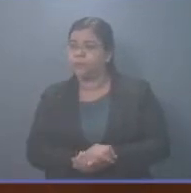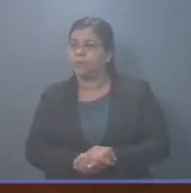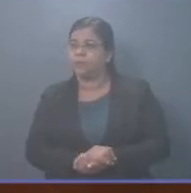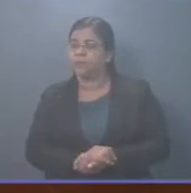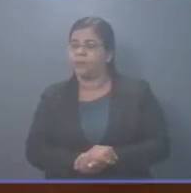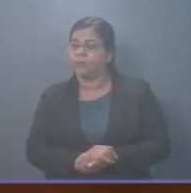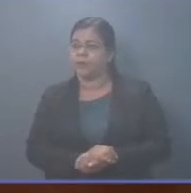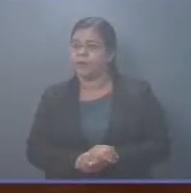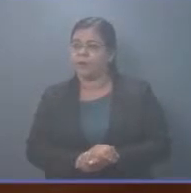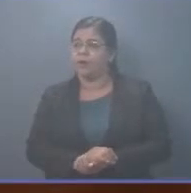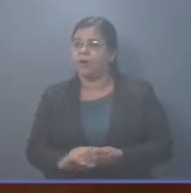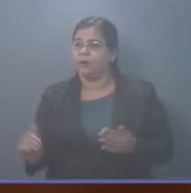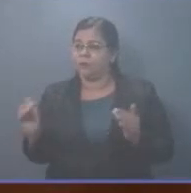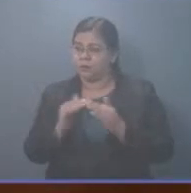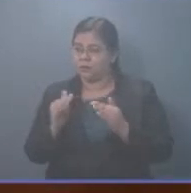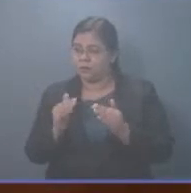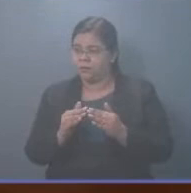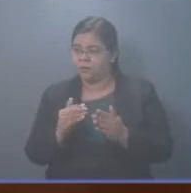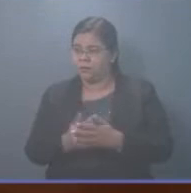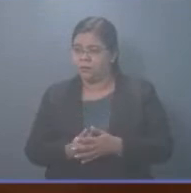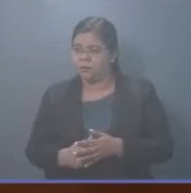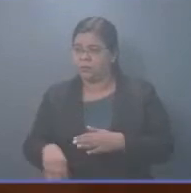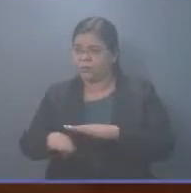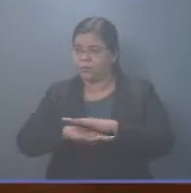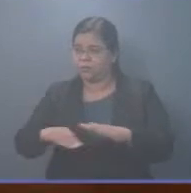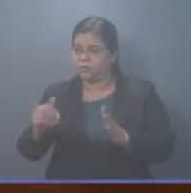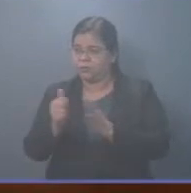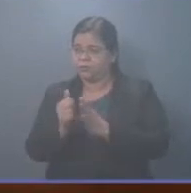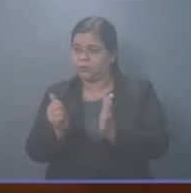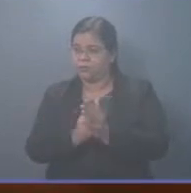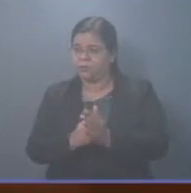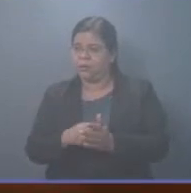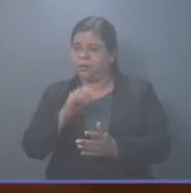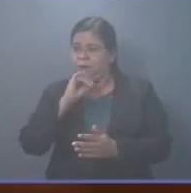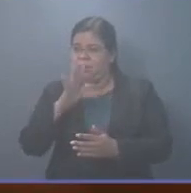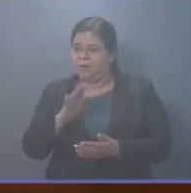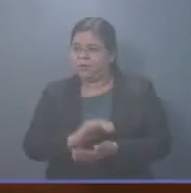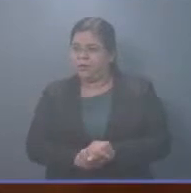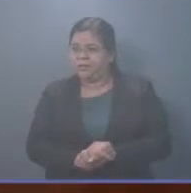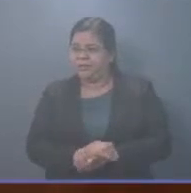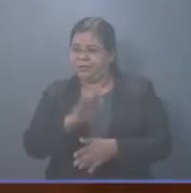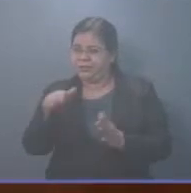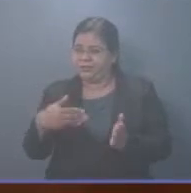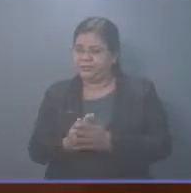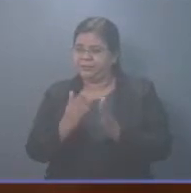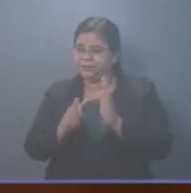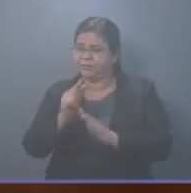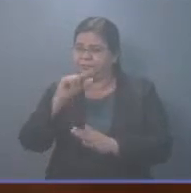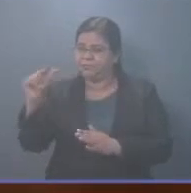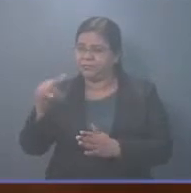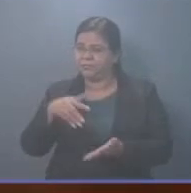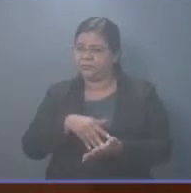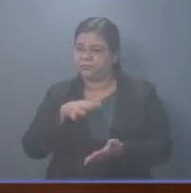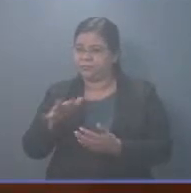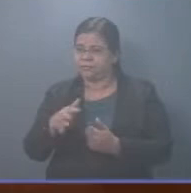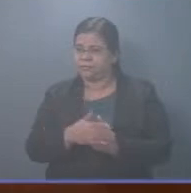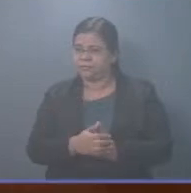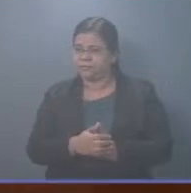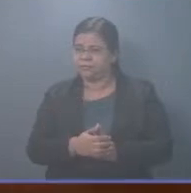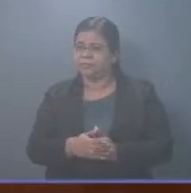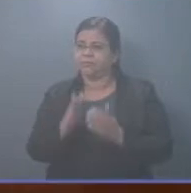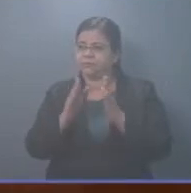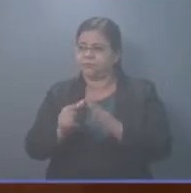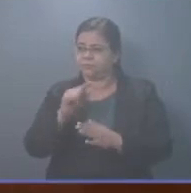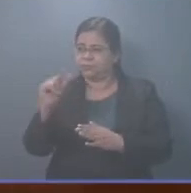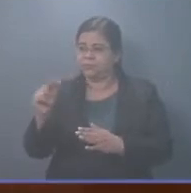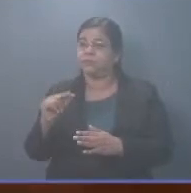Y en el cuerpo del artículo diría así: todas las instituciones públicas, instituciones de